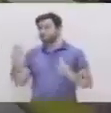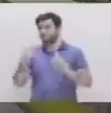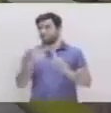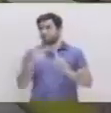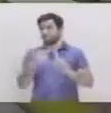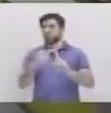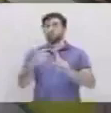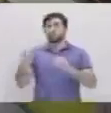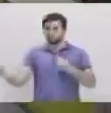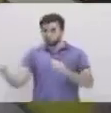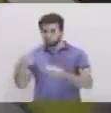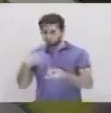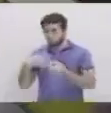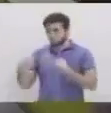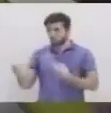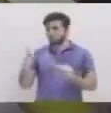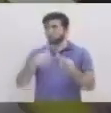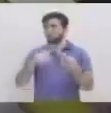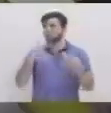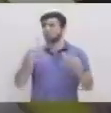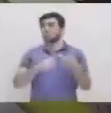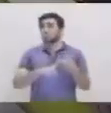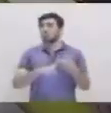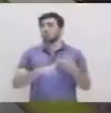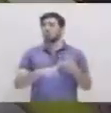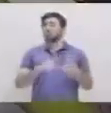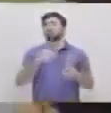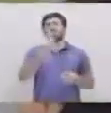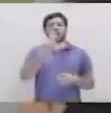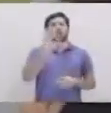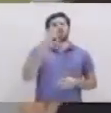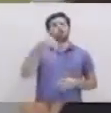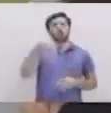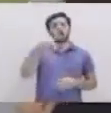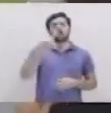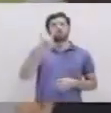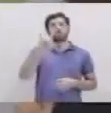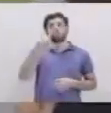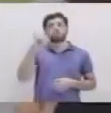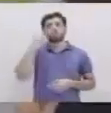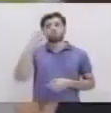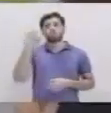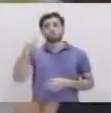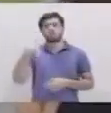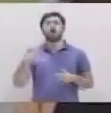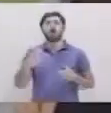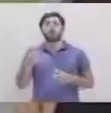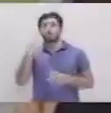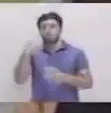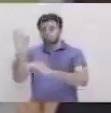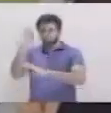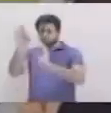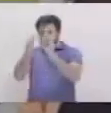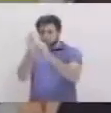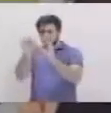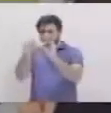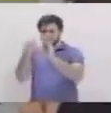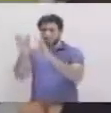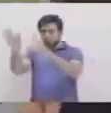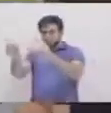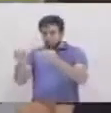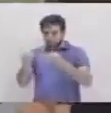por conducción, por convección y por radiación. Conducción es cuando nosotros transferimos el calor a través de las